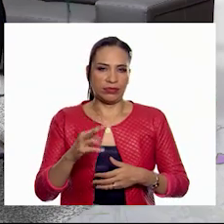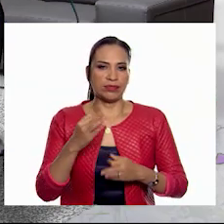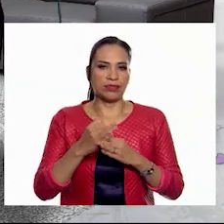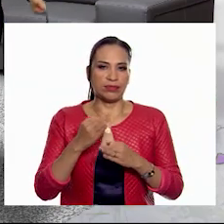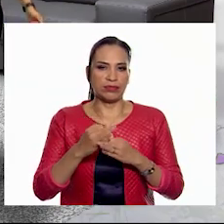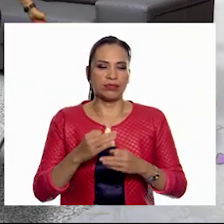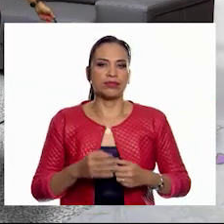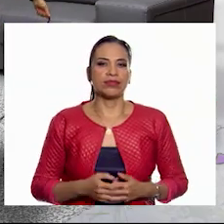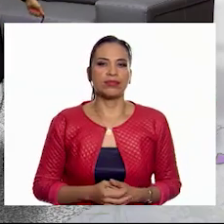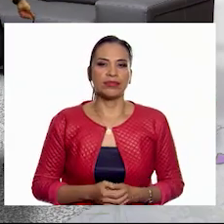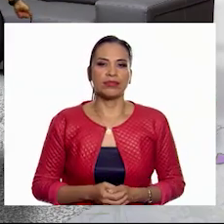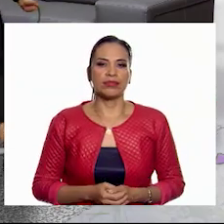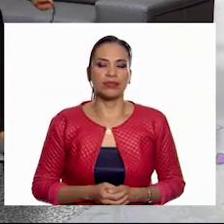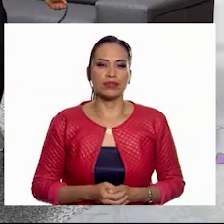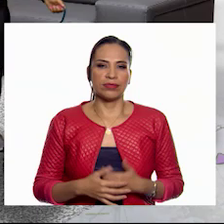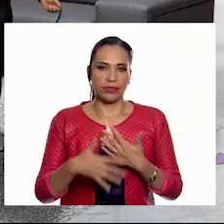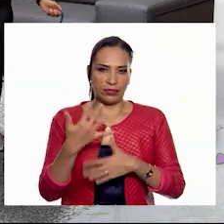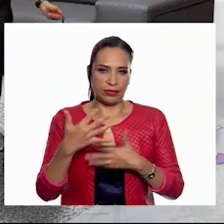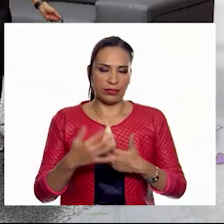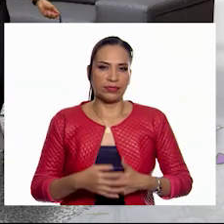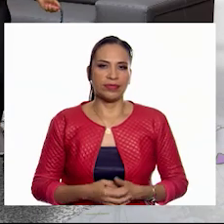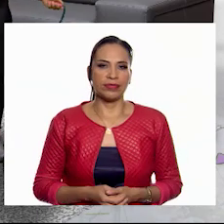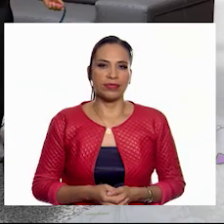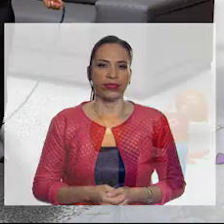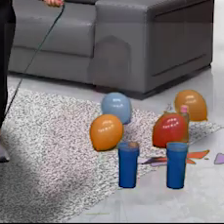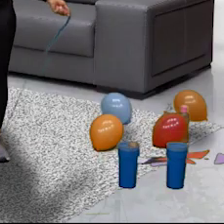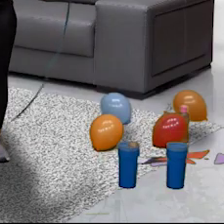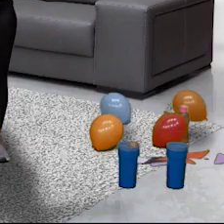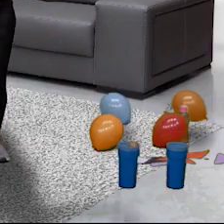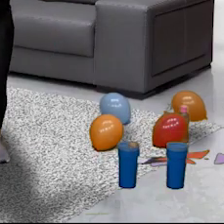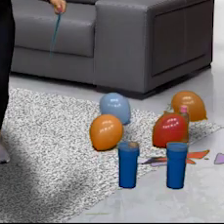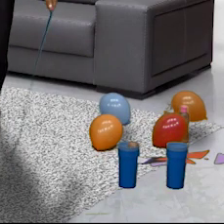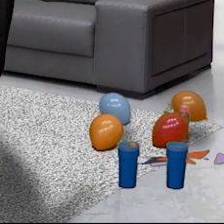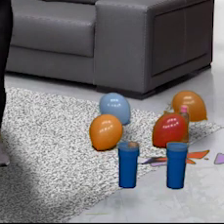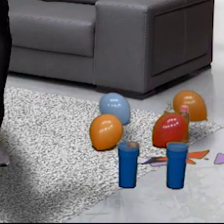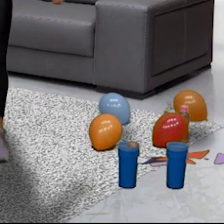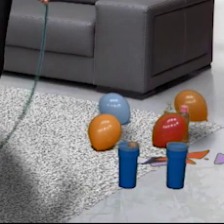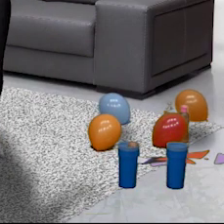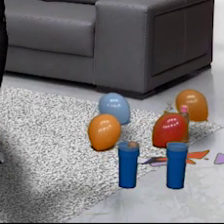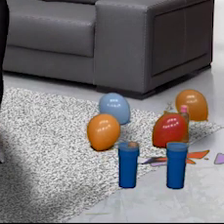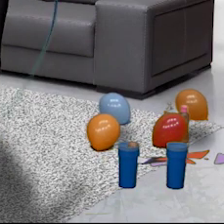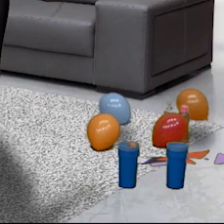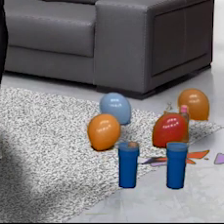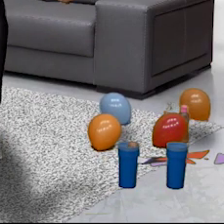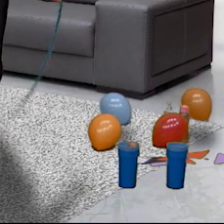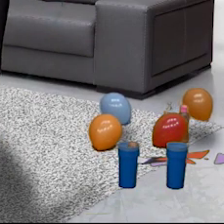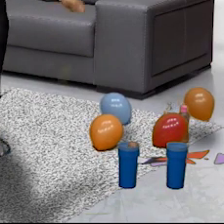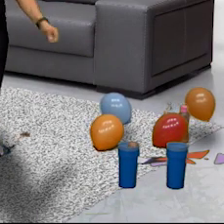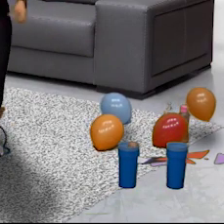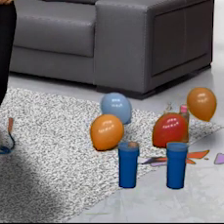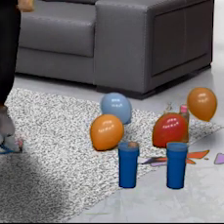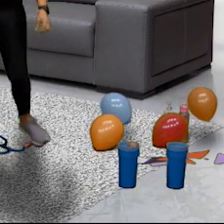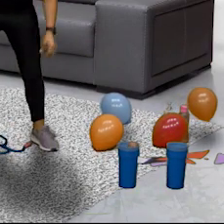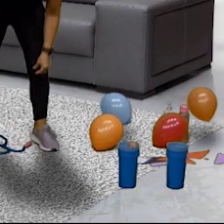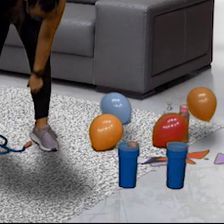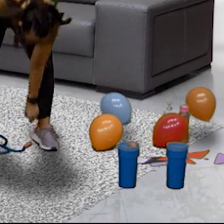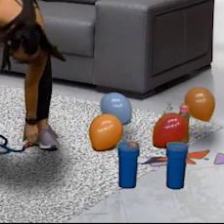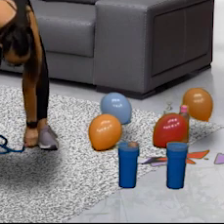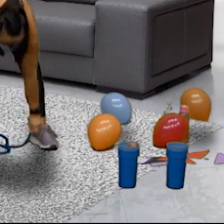acuerdo. Quince saltos. ¿Listos? Una, dos, tres. Uno, dos, tres, cuatro.